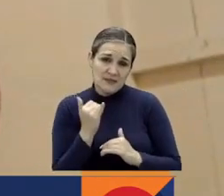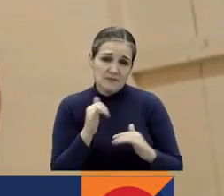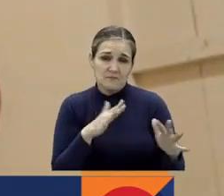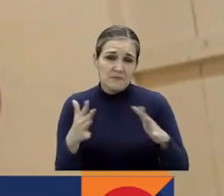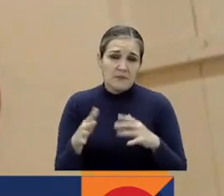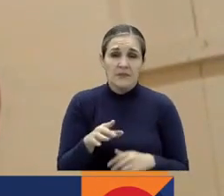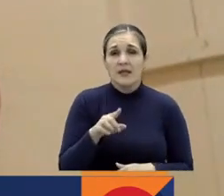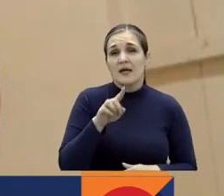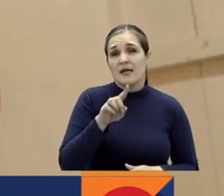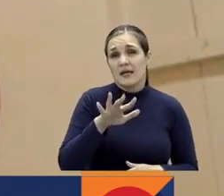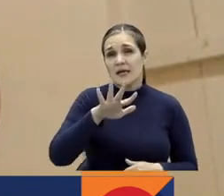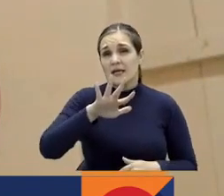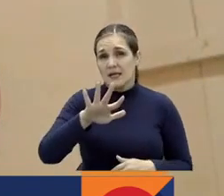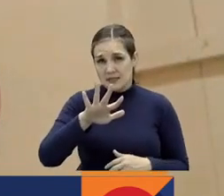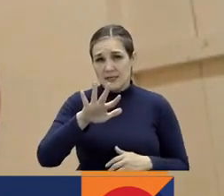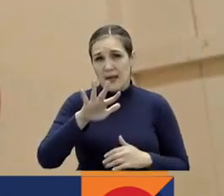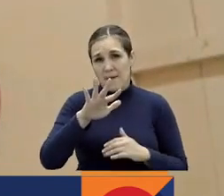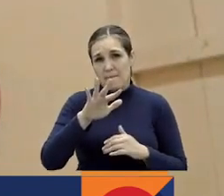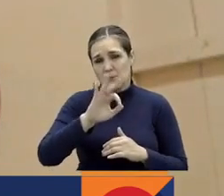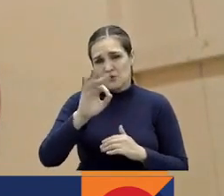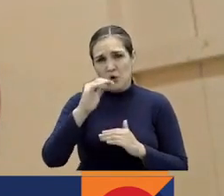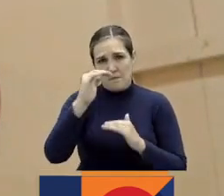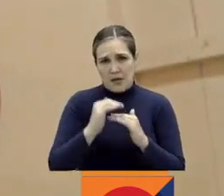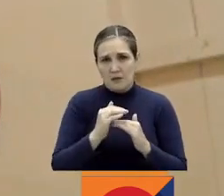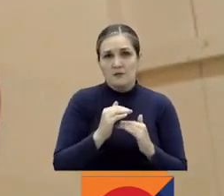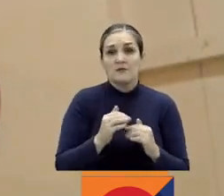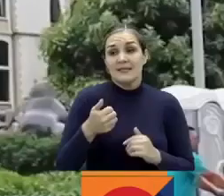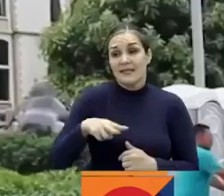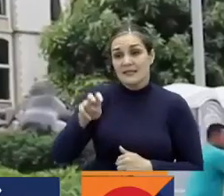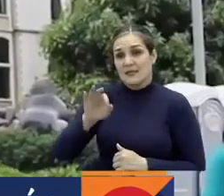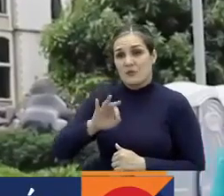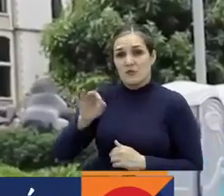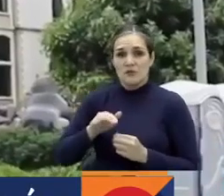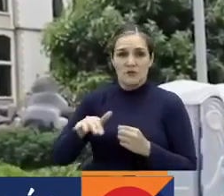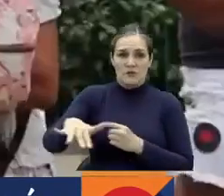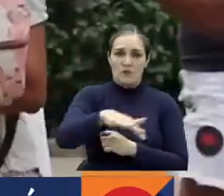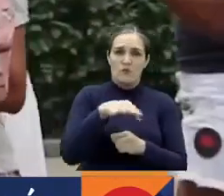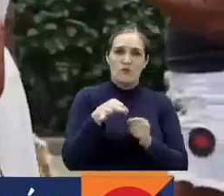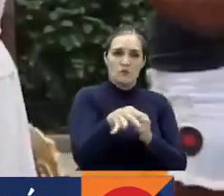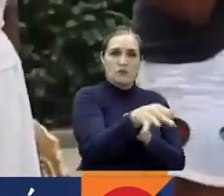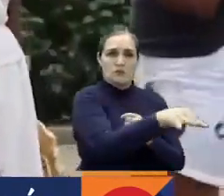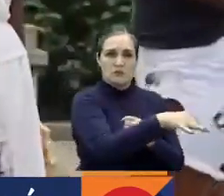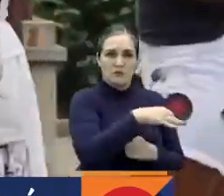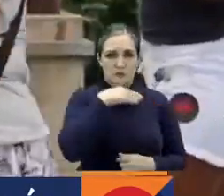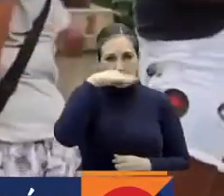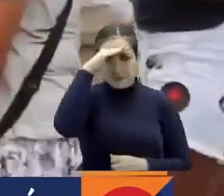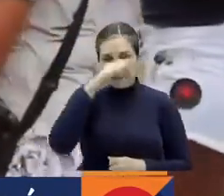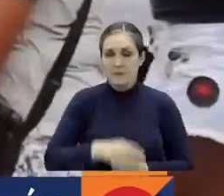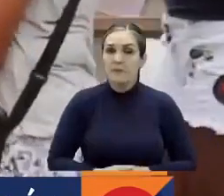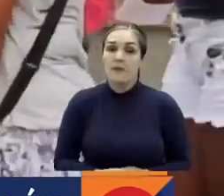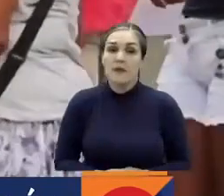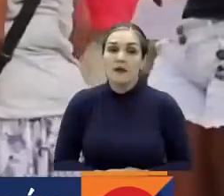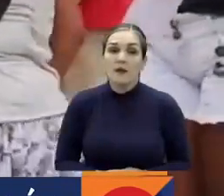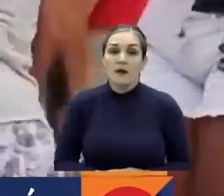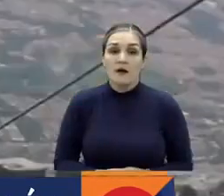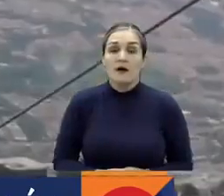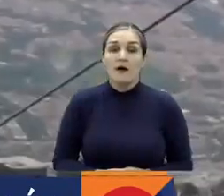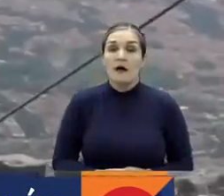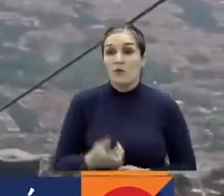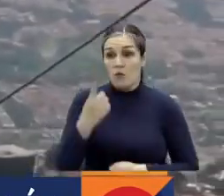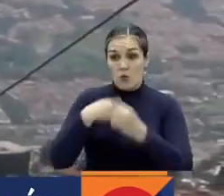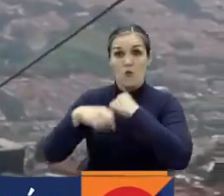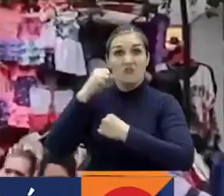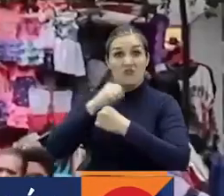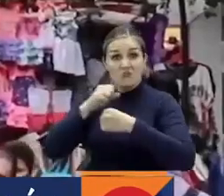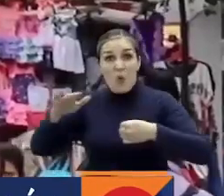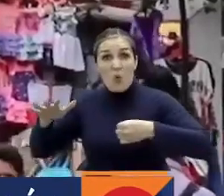puntos porcentuales en Antioquia y de 17 puntos porcentuales en Medellín. El año anterior la ocupación en Medellín